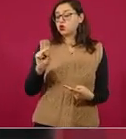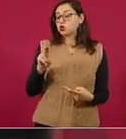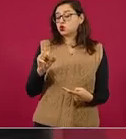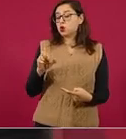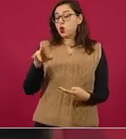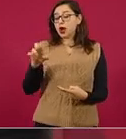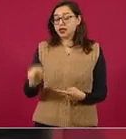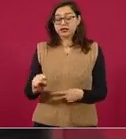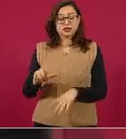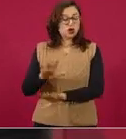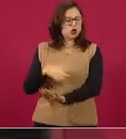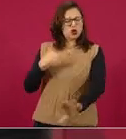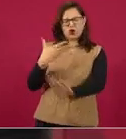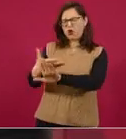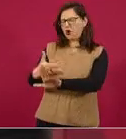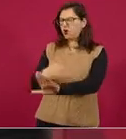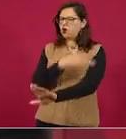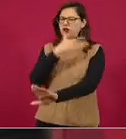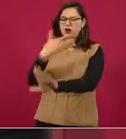jugó